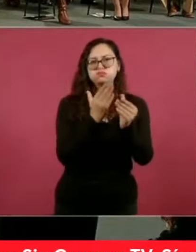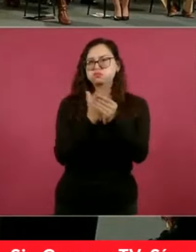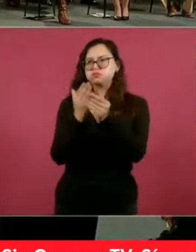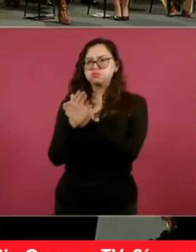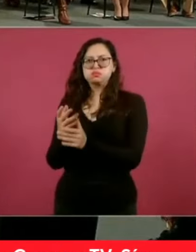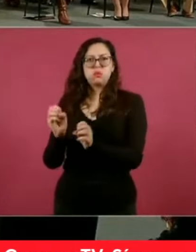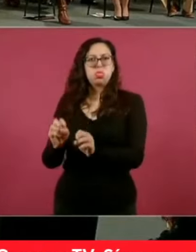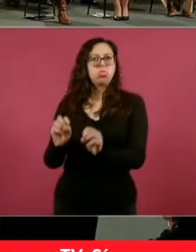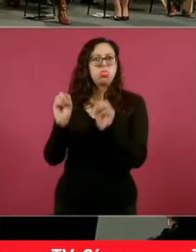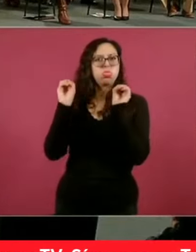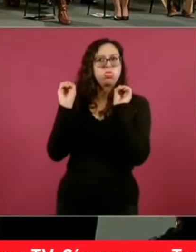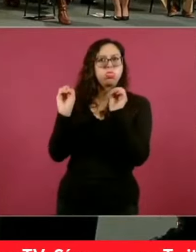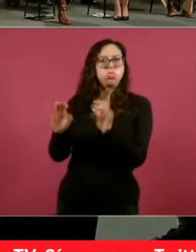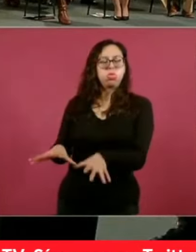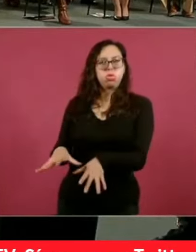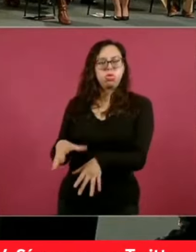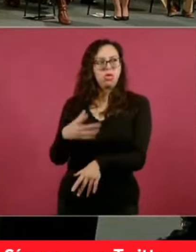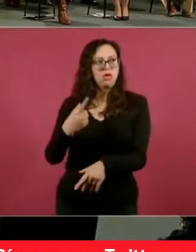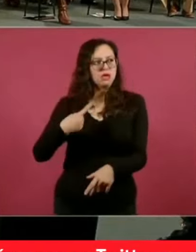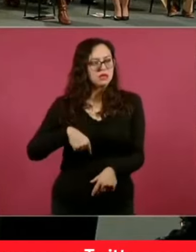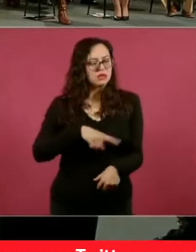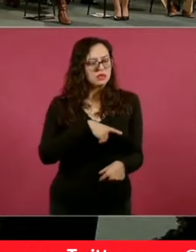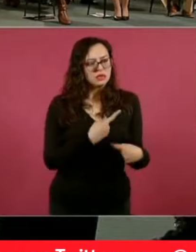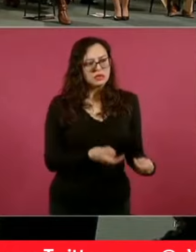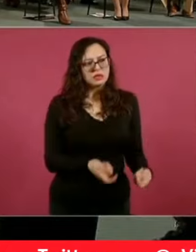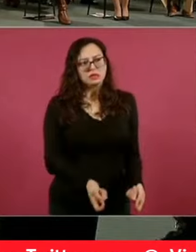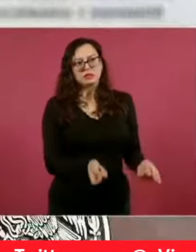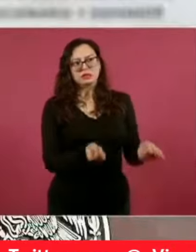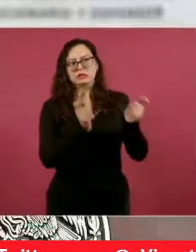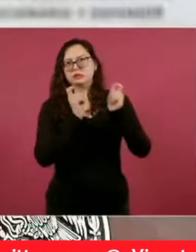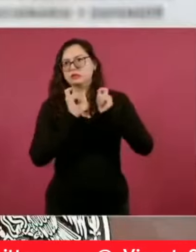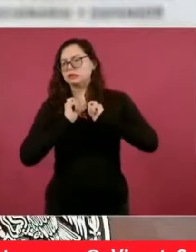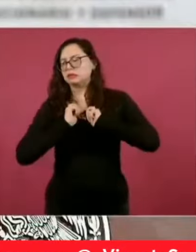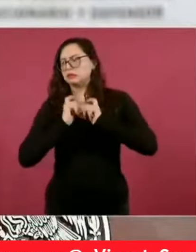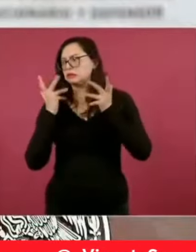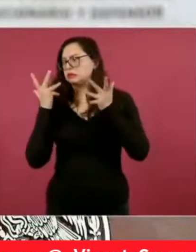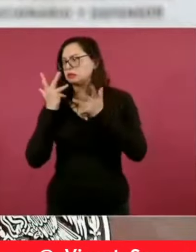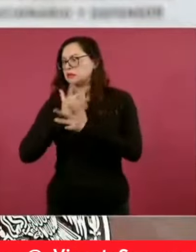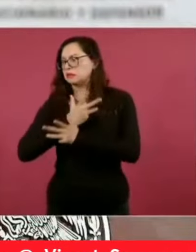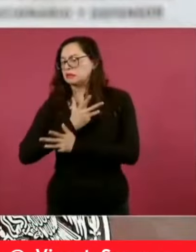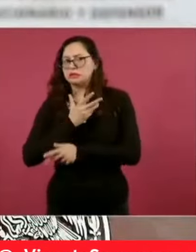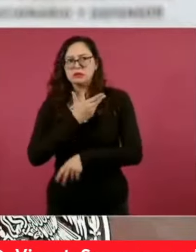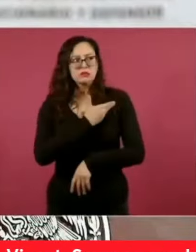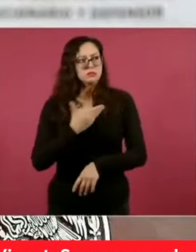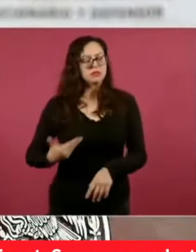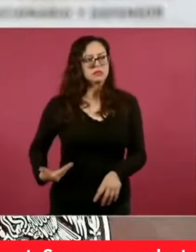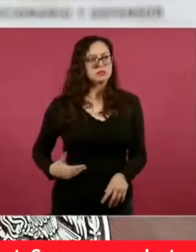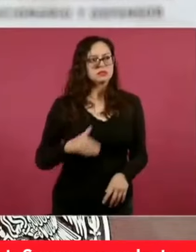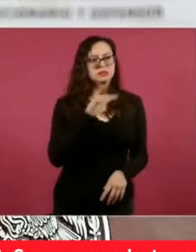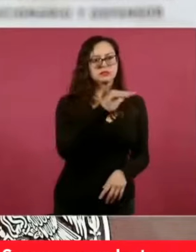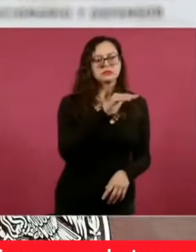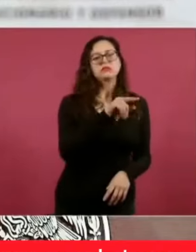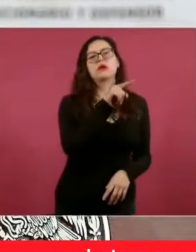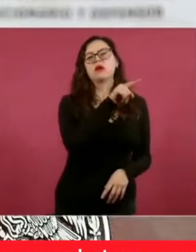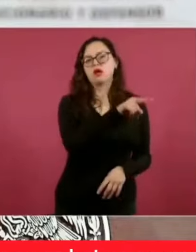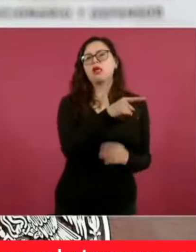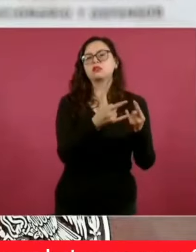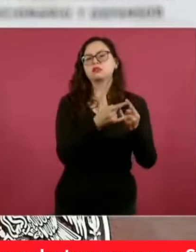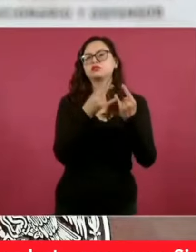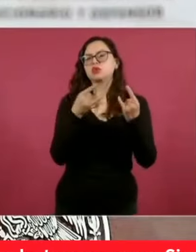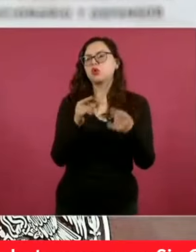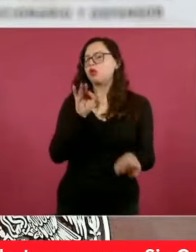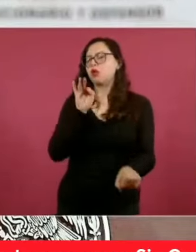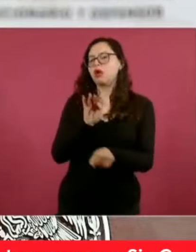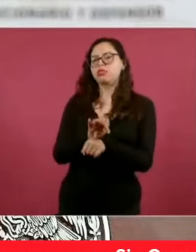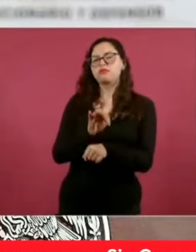respaldo incondicional del presidente, conocedor de la historia y defensor incansable del patrimonio de nuestro país, hoy me